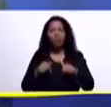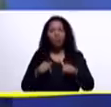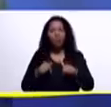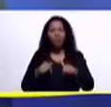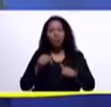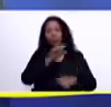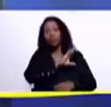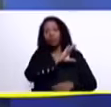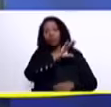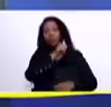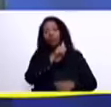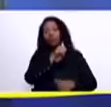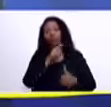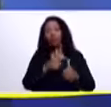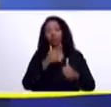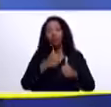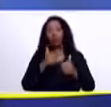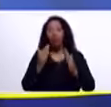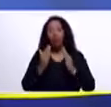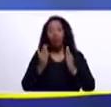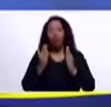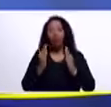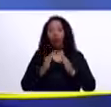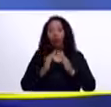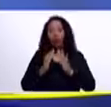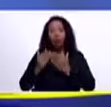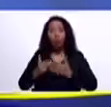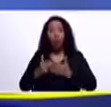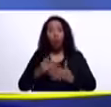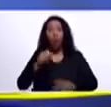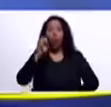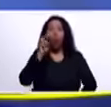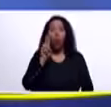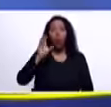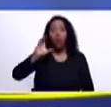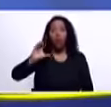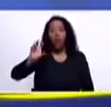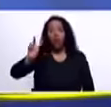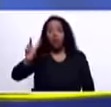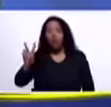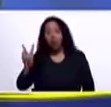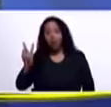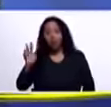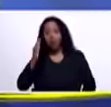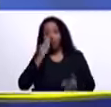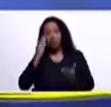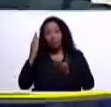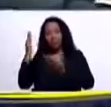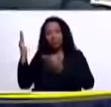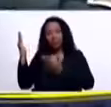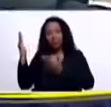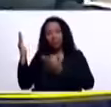la principal casa de estudios de Venezuela, la Universidad Central de Venezuela, doctor Víctor Rago, a quien saludamos.